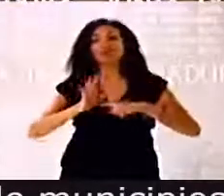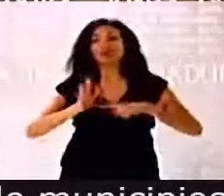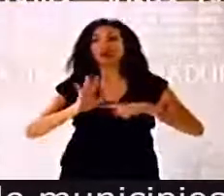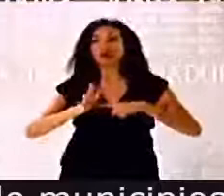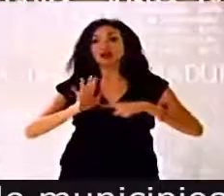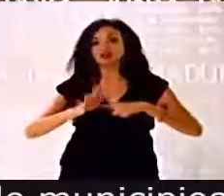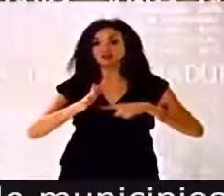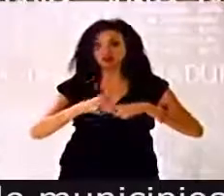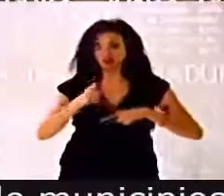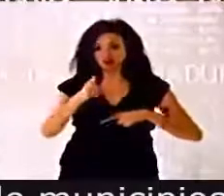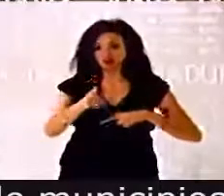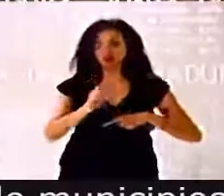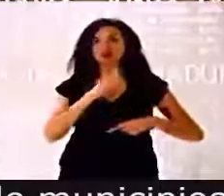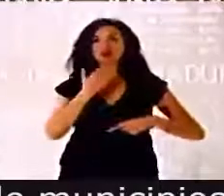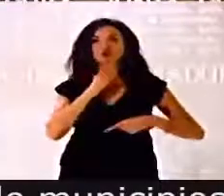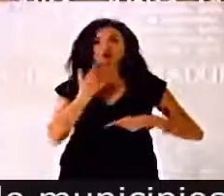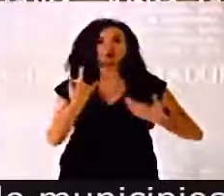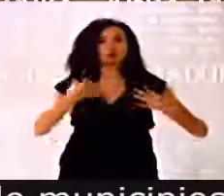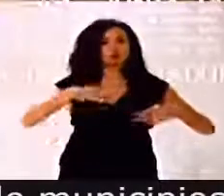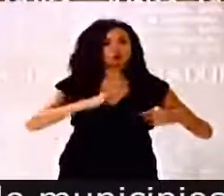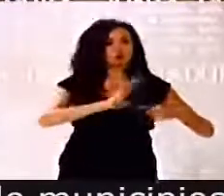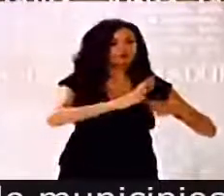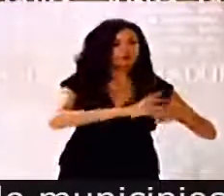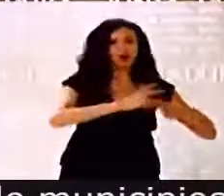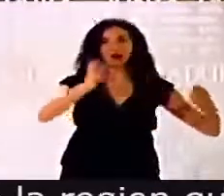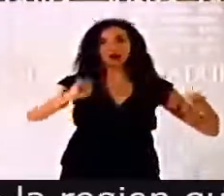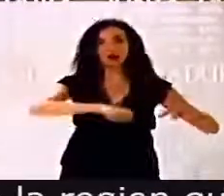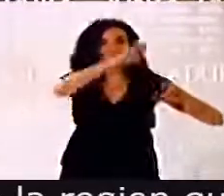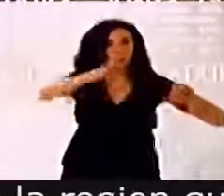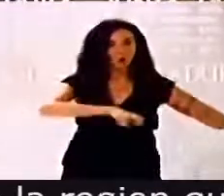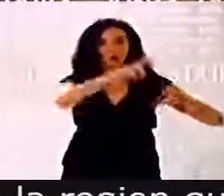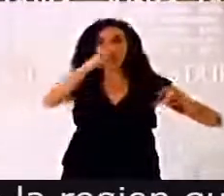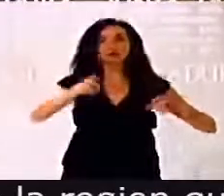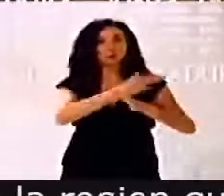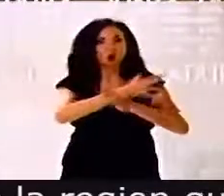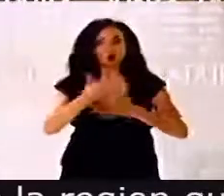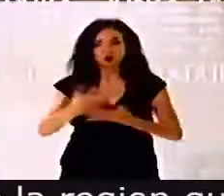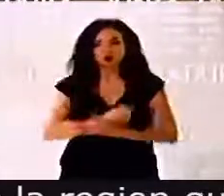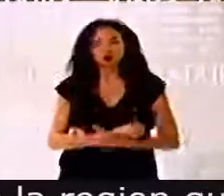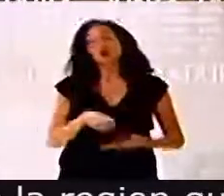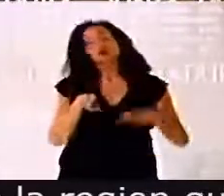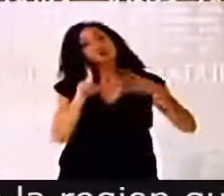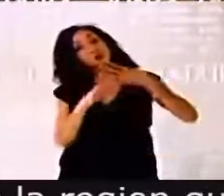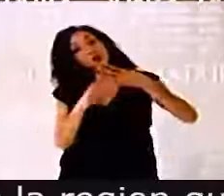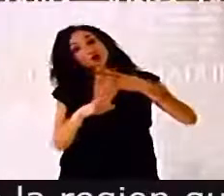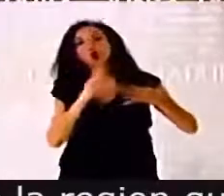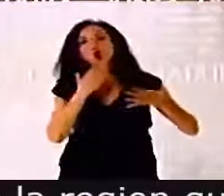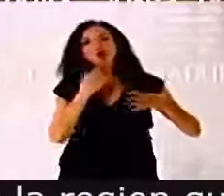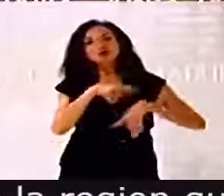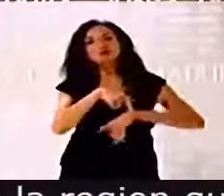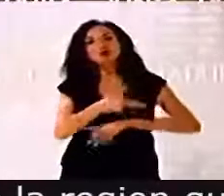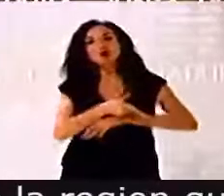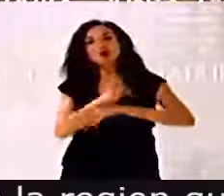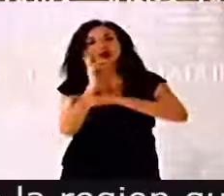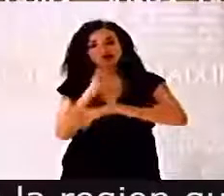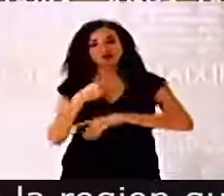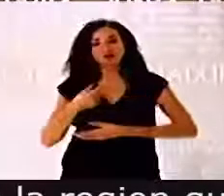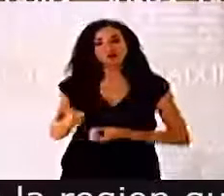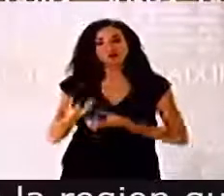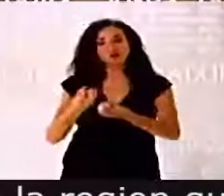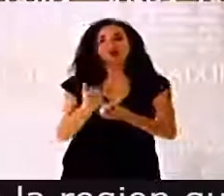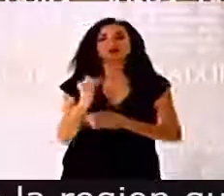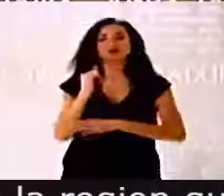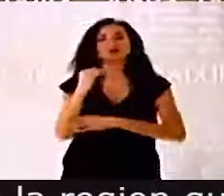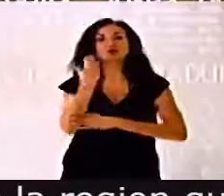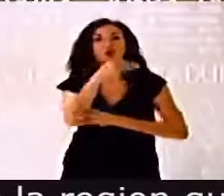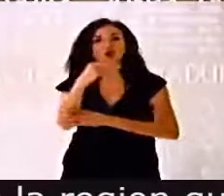actividades recreativas que normalmente están en la feria, los cochecitos, y otra para el ocio y el tiempo libre, como ya les avancé, desde Juventud, Instituto de la Juventud de